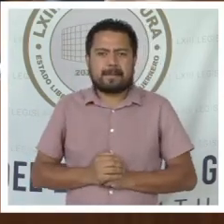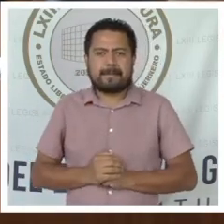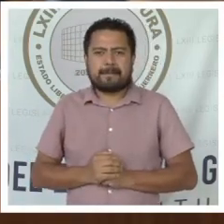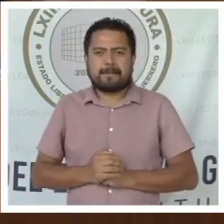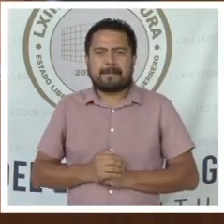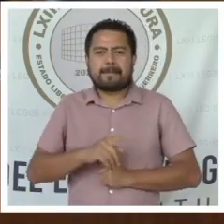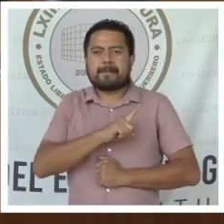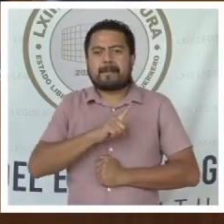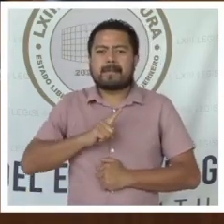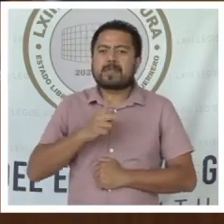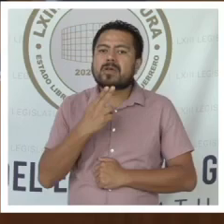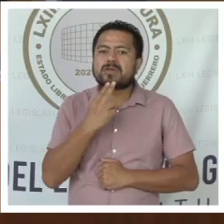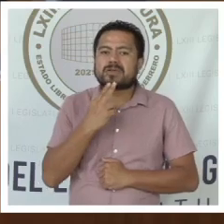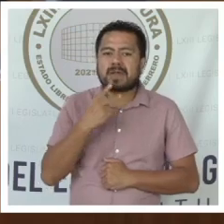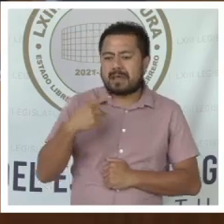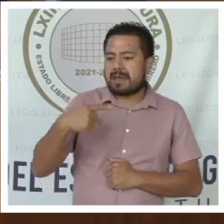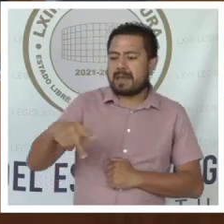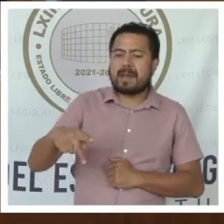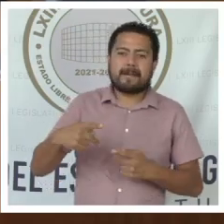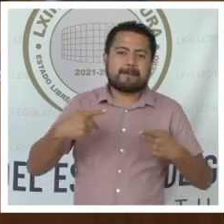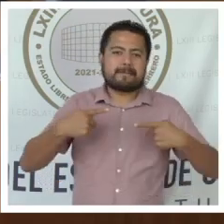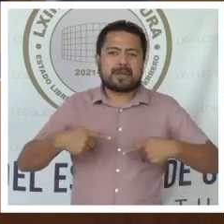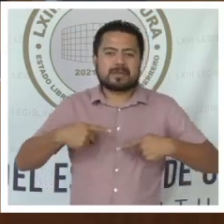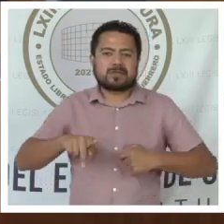le tiene que servir al pueblo